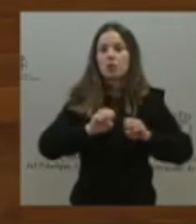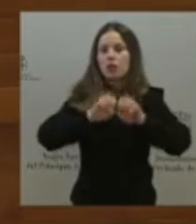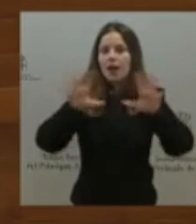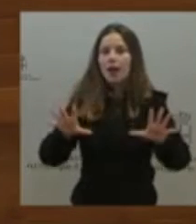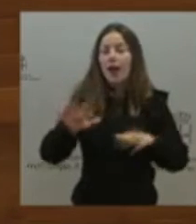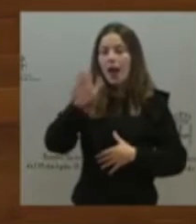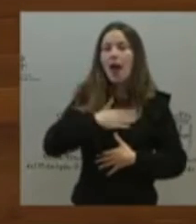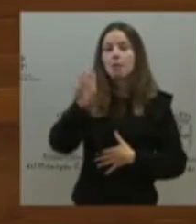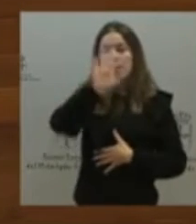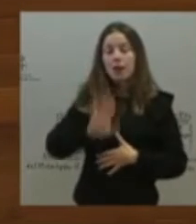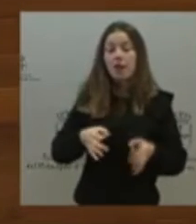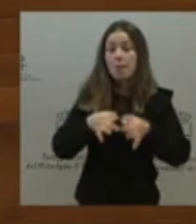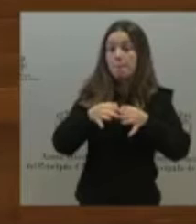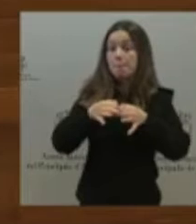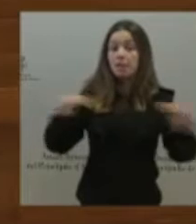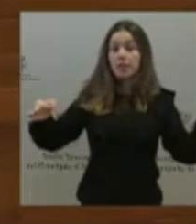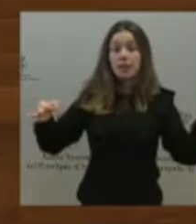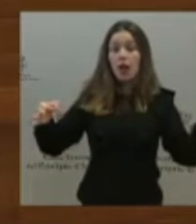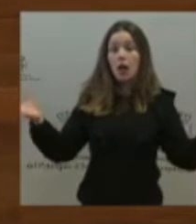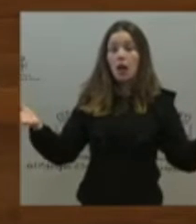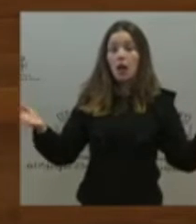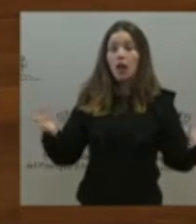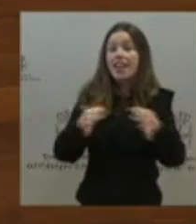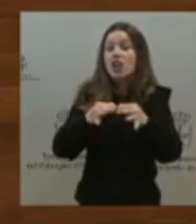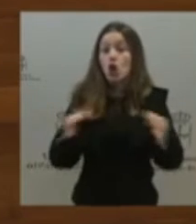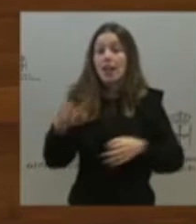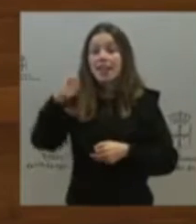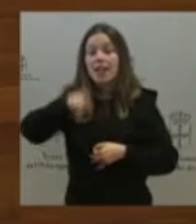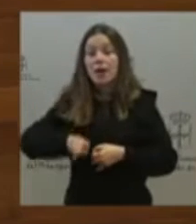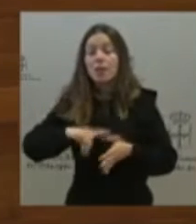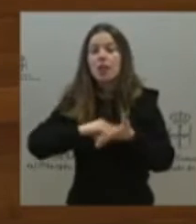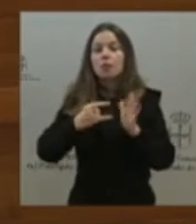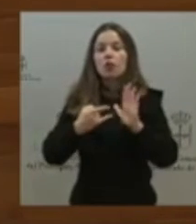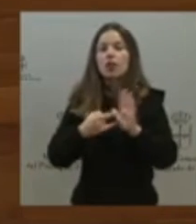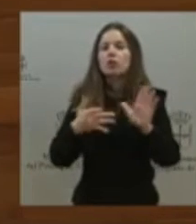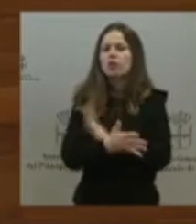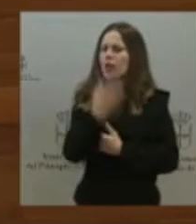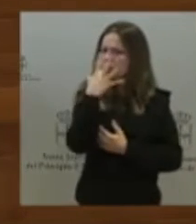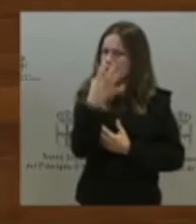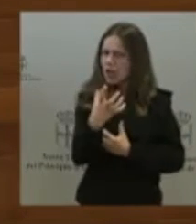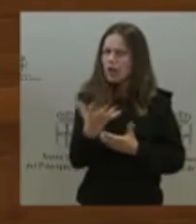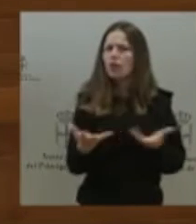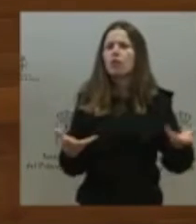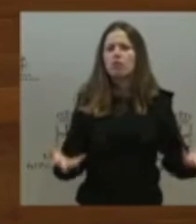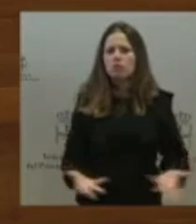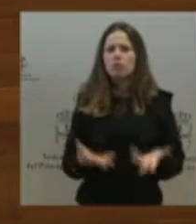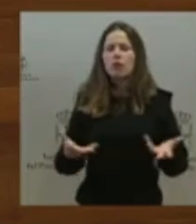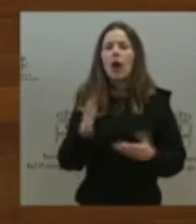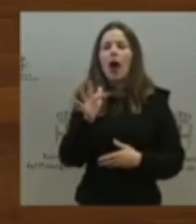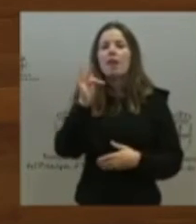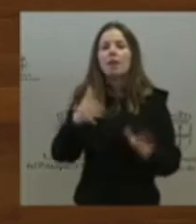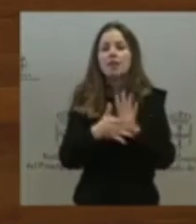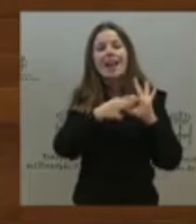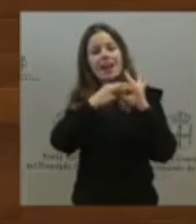y correcta. Y el proyecto y un proyecto serio, además que tiene mucho que ver con la relevancia del yacimiento que